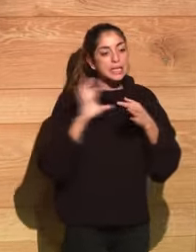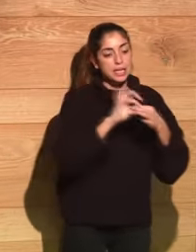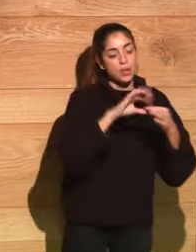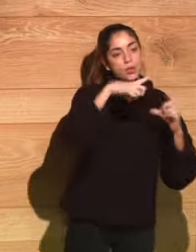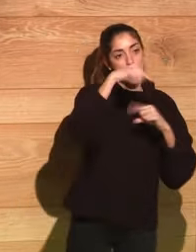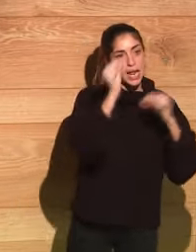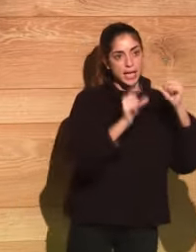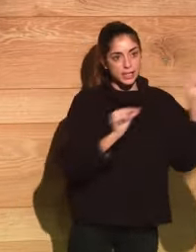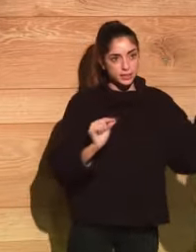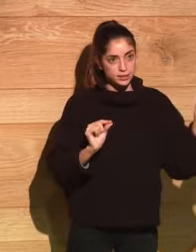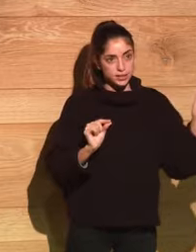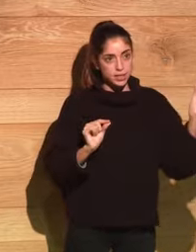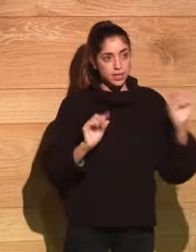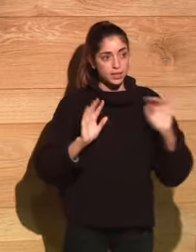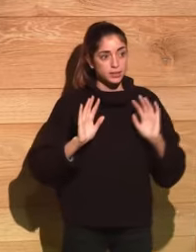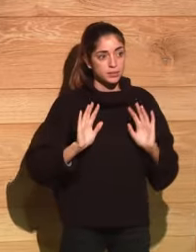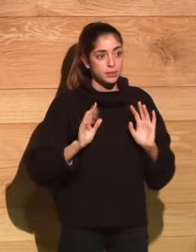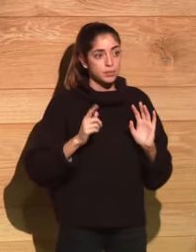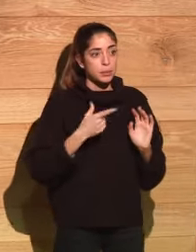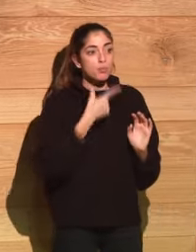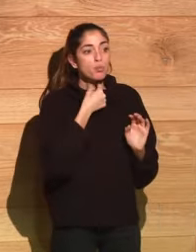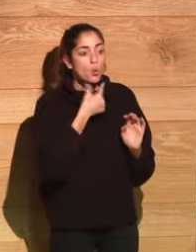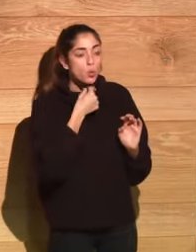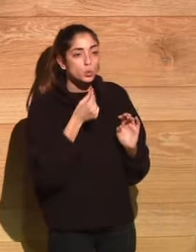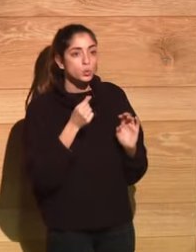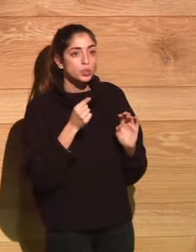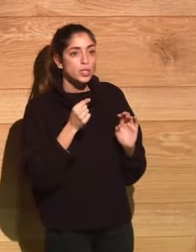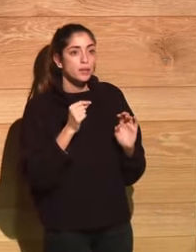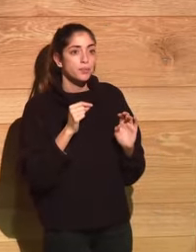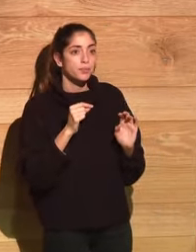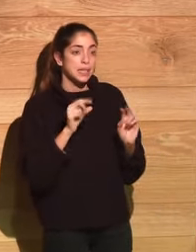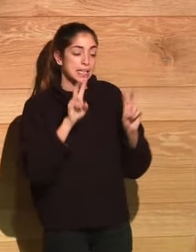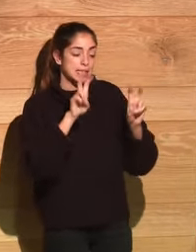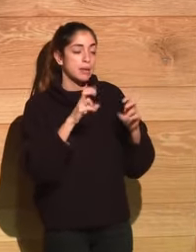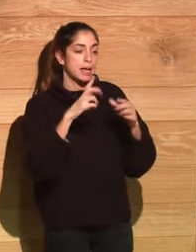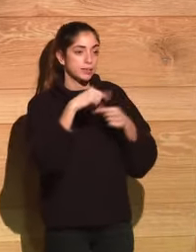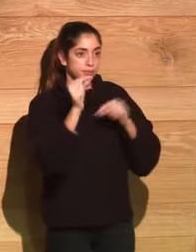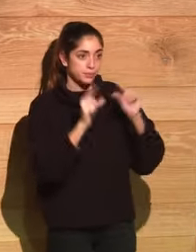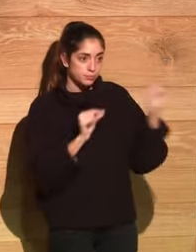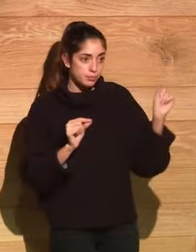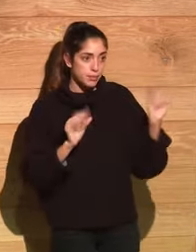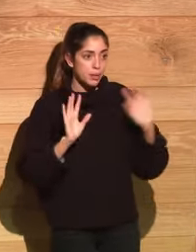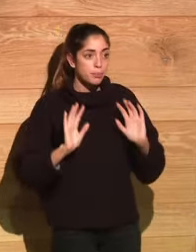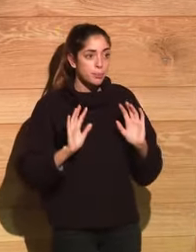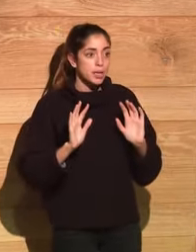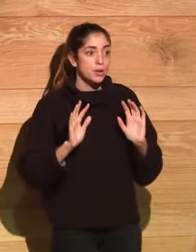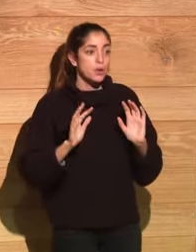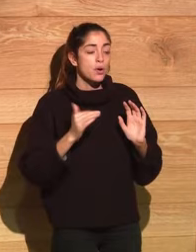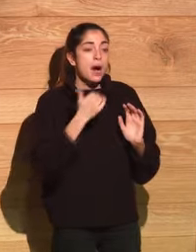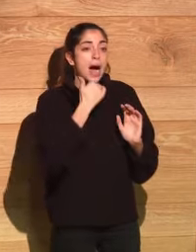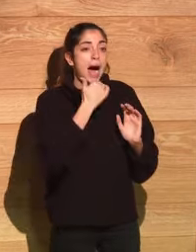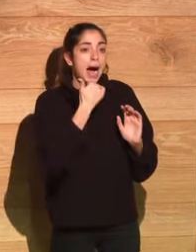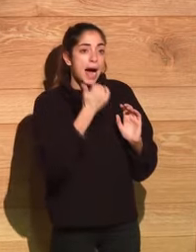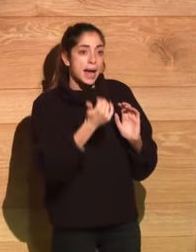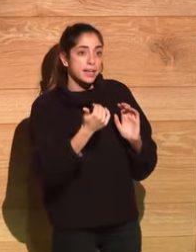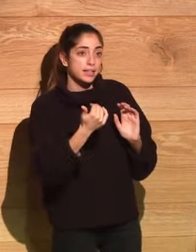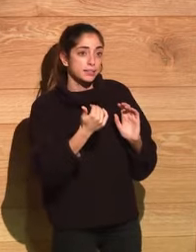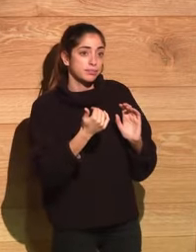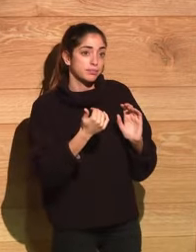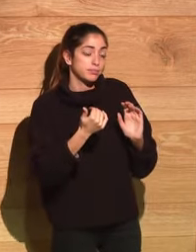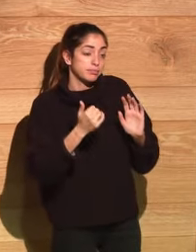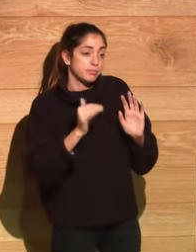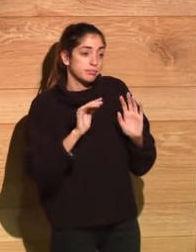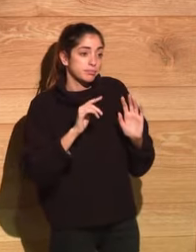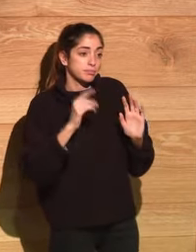Creo, a mí me gustaba mucho decir eso de Desiderium, también que de las estrellas, pero un filólogo latino me dijo que era muy creativo. Digo,